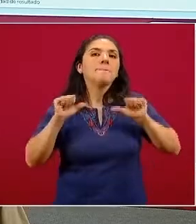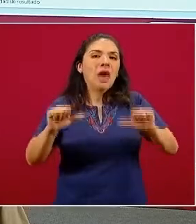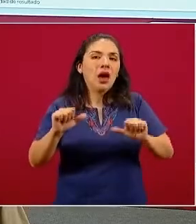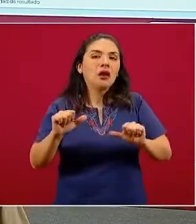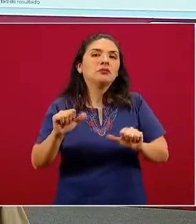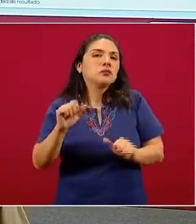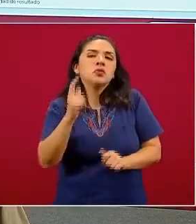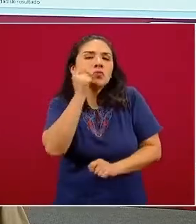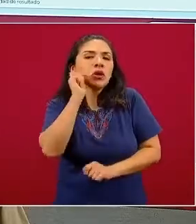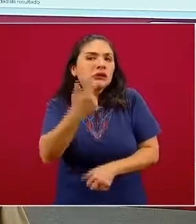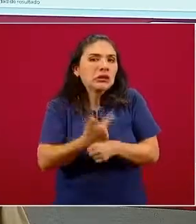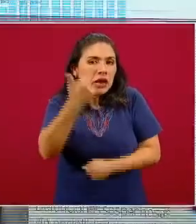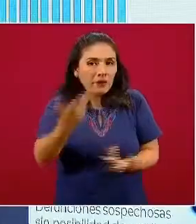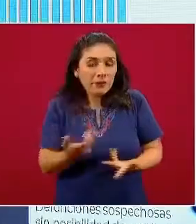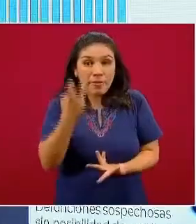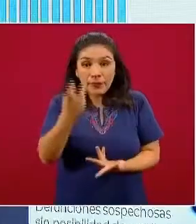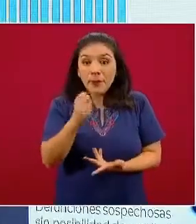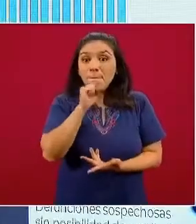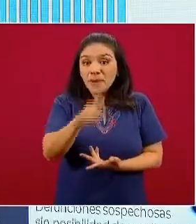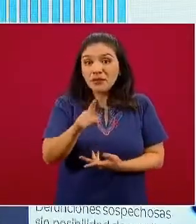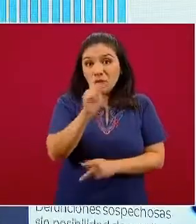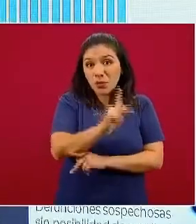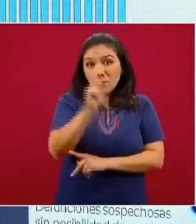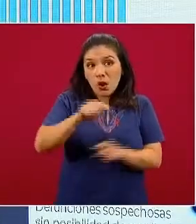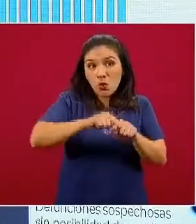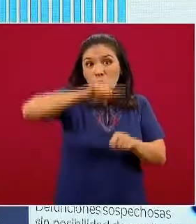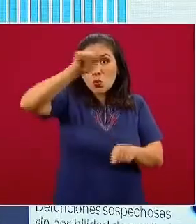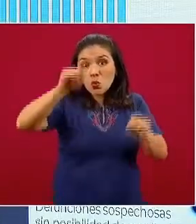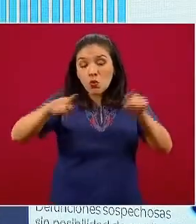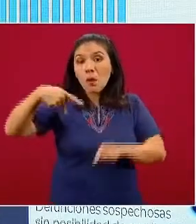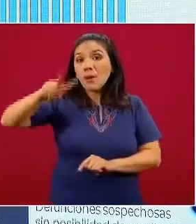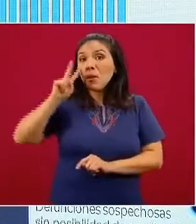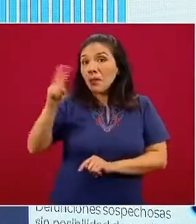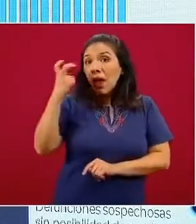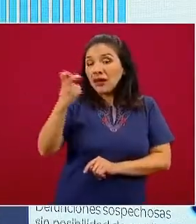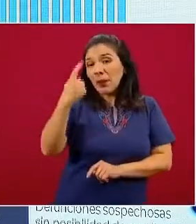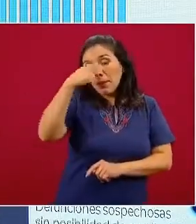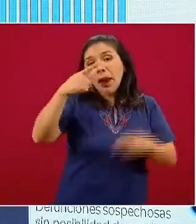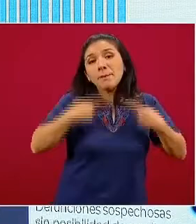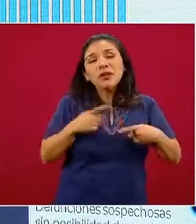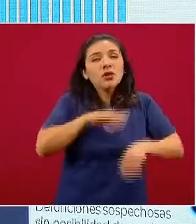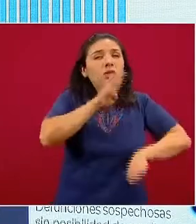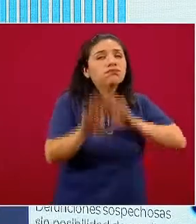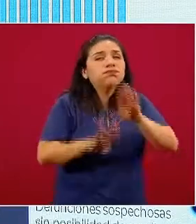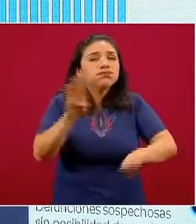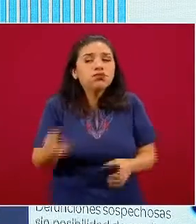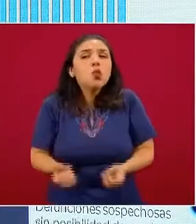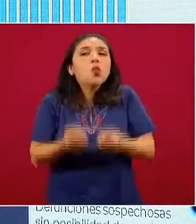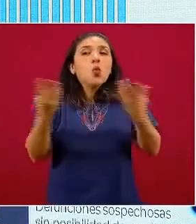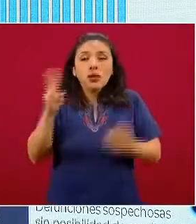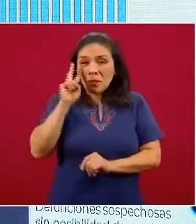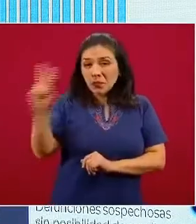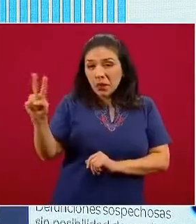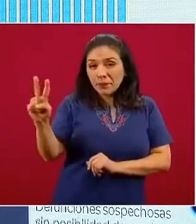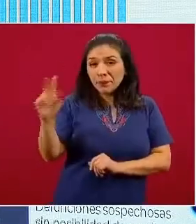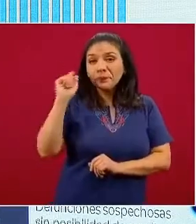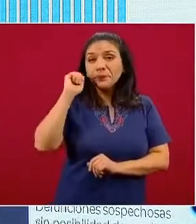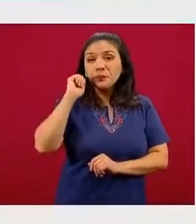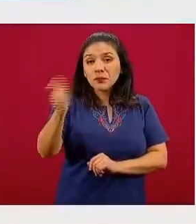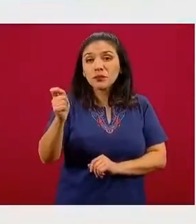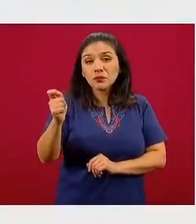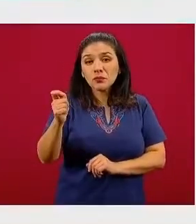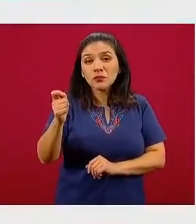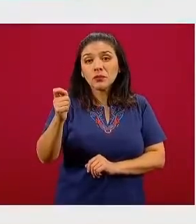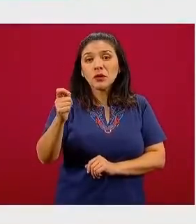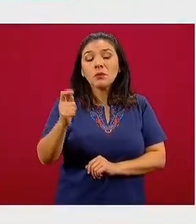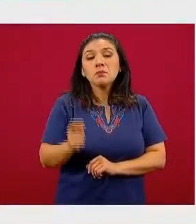grave. Esta es la misma curva epidémica, pero en este caso para las defunciones, y lo que vemos es que